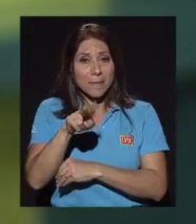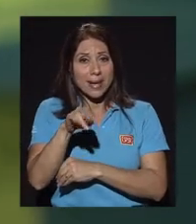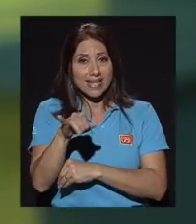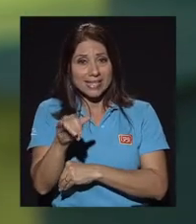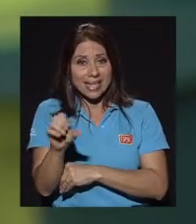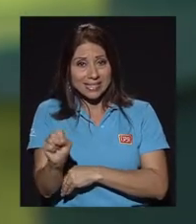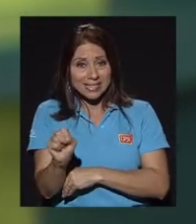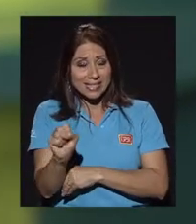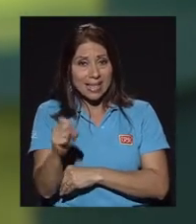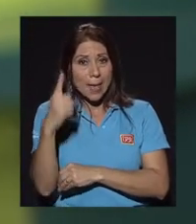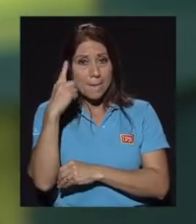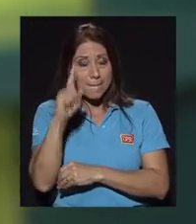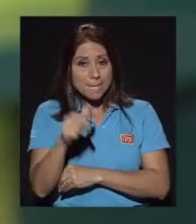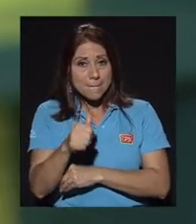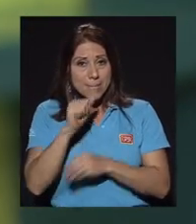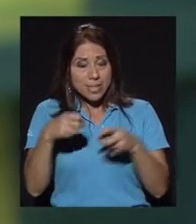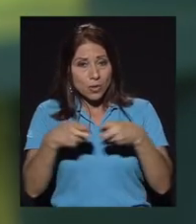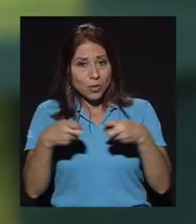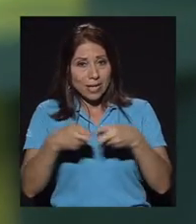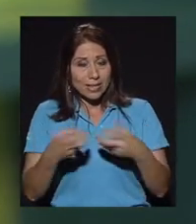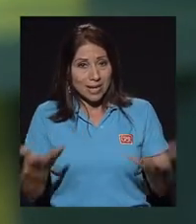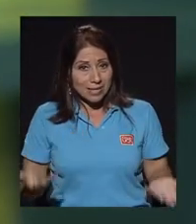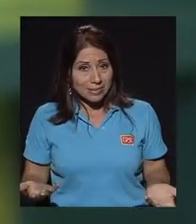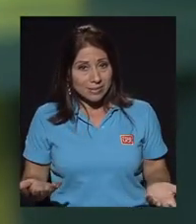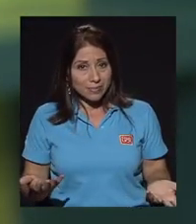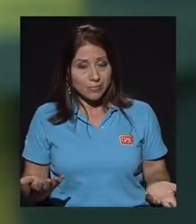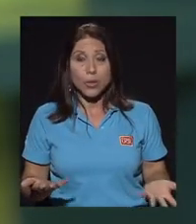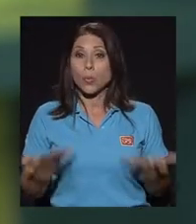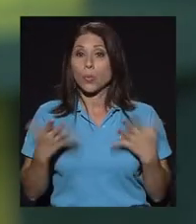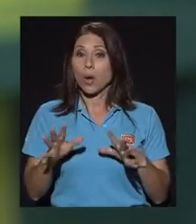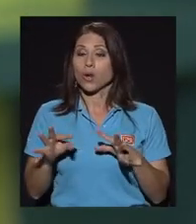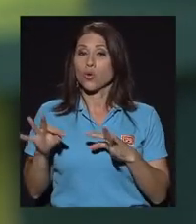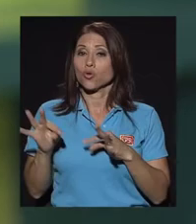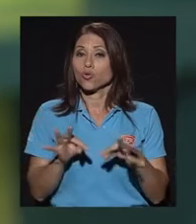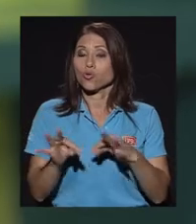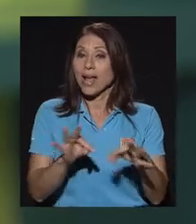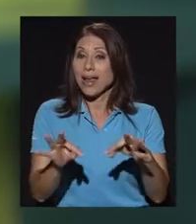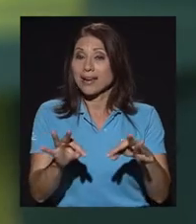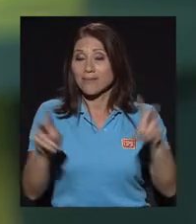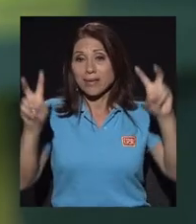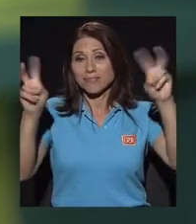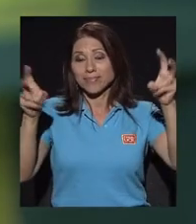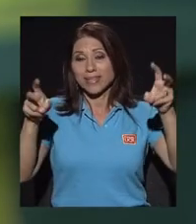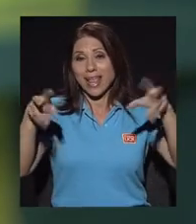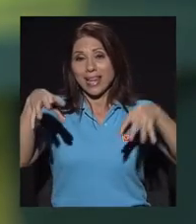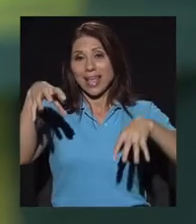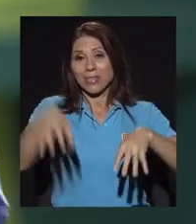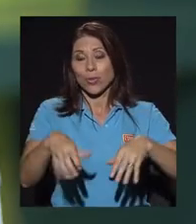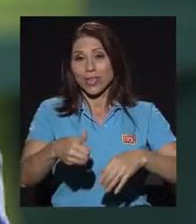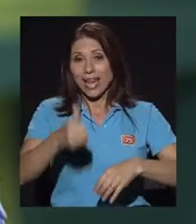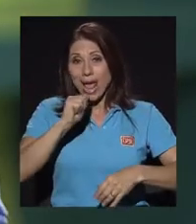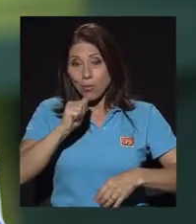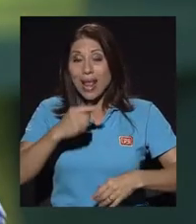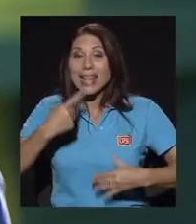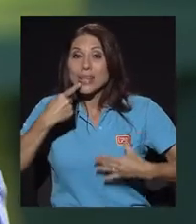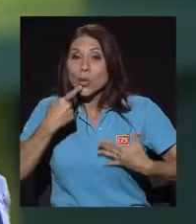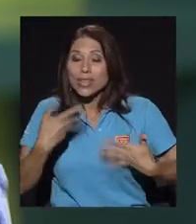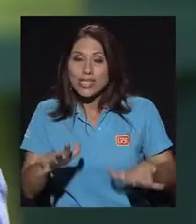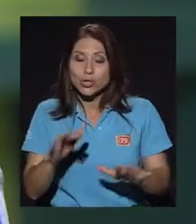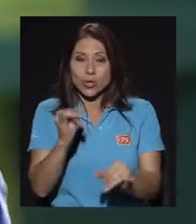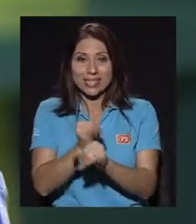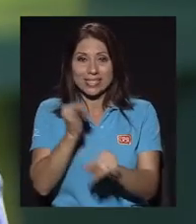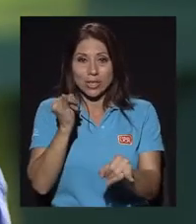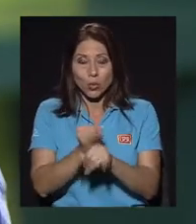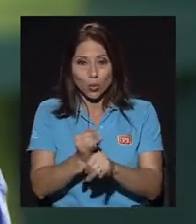Bueno, Turrialba es el cantón del agua, dicho por el Instituto Tecnológico, dicho y